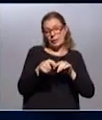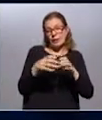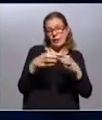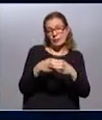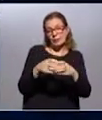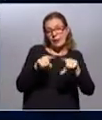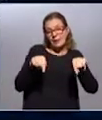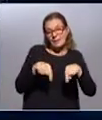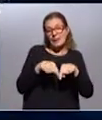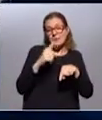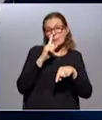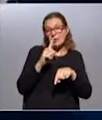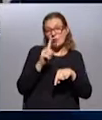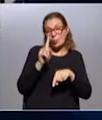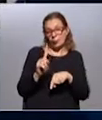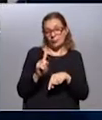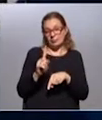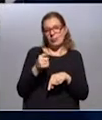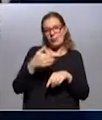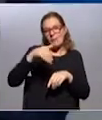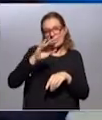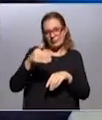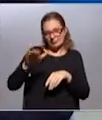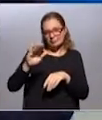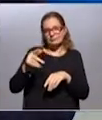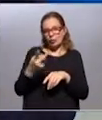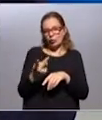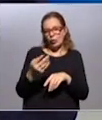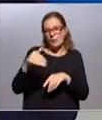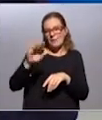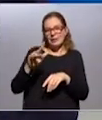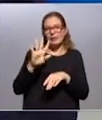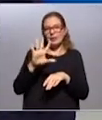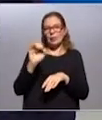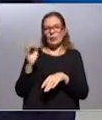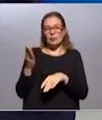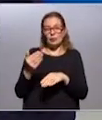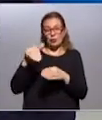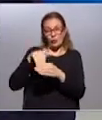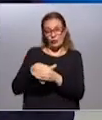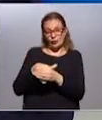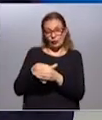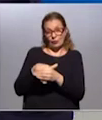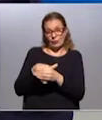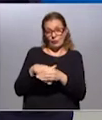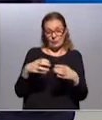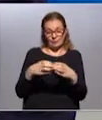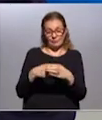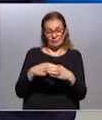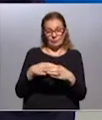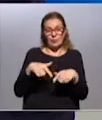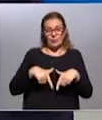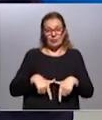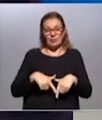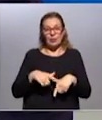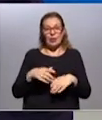son los sectores mayoritarios el mp tiene más del 50% de los votos en nuestro municipio el